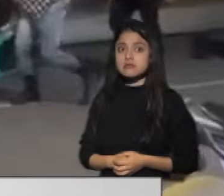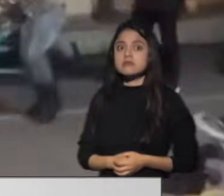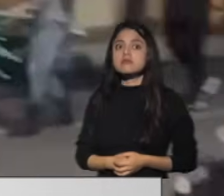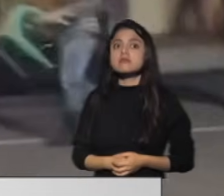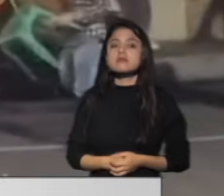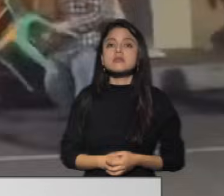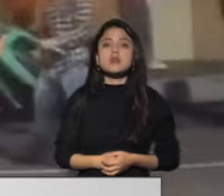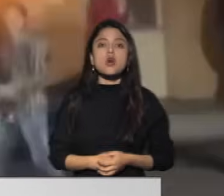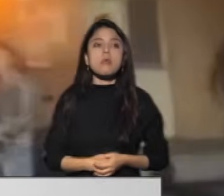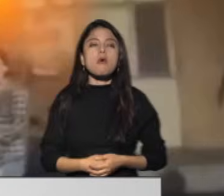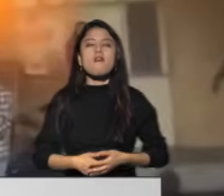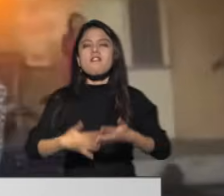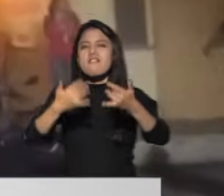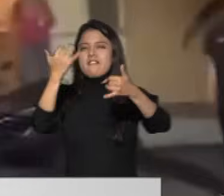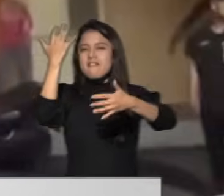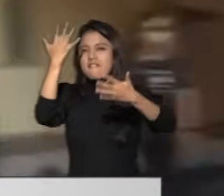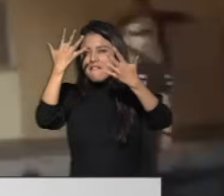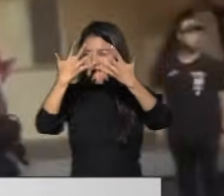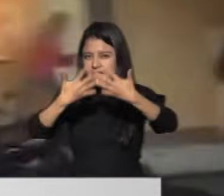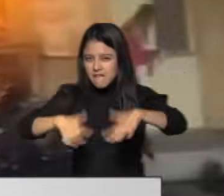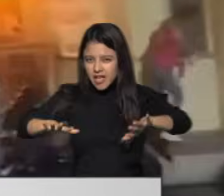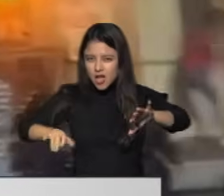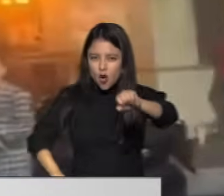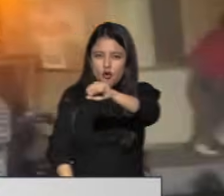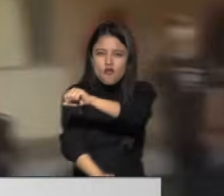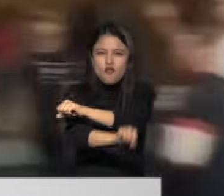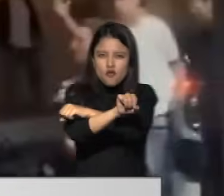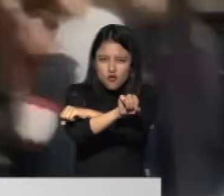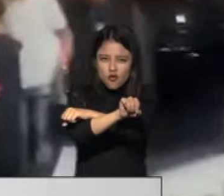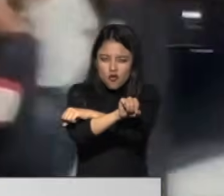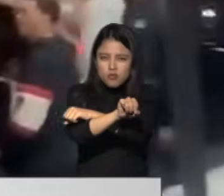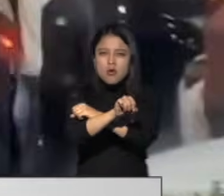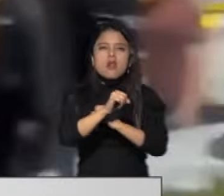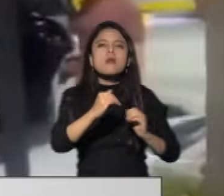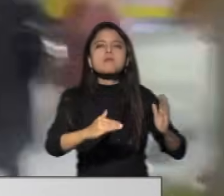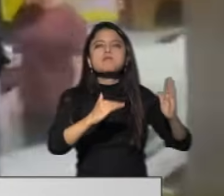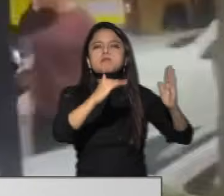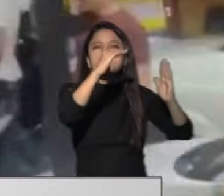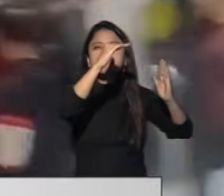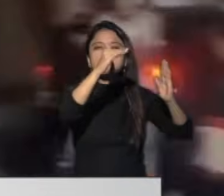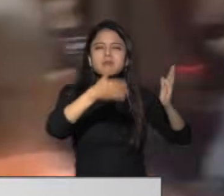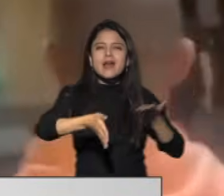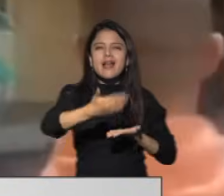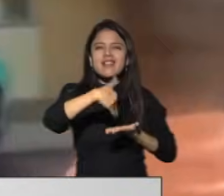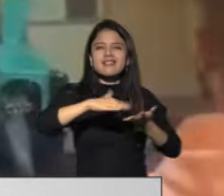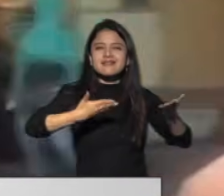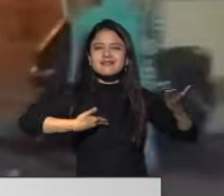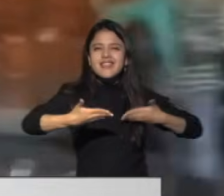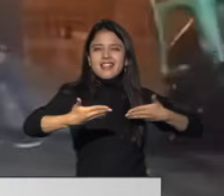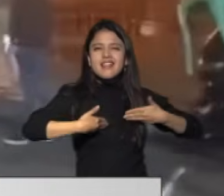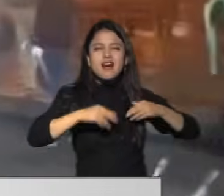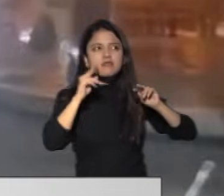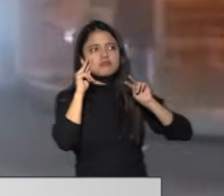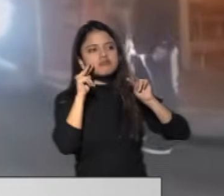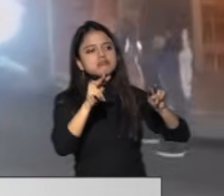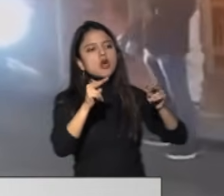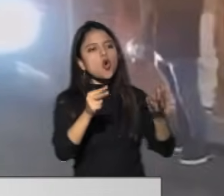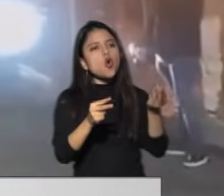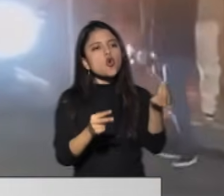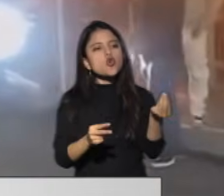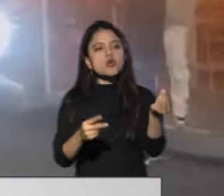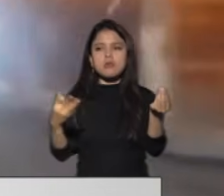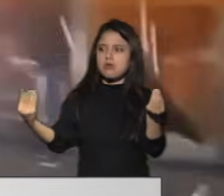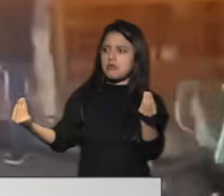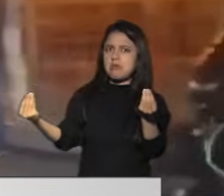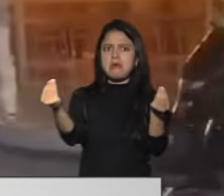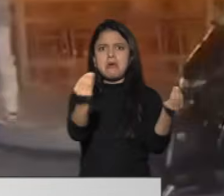terminar un partido, precisamente esto en el Mall del Este en Medellín, se observa a un grupo de personas